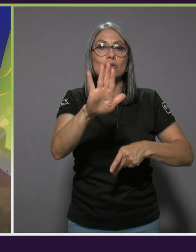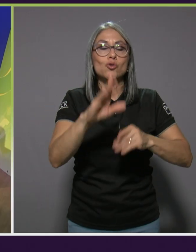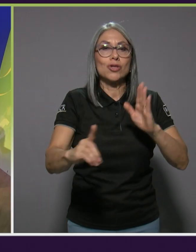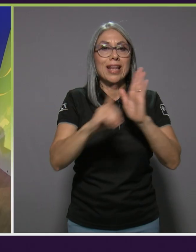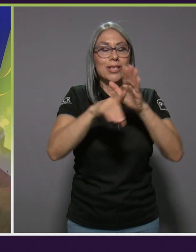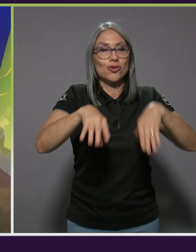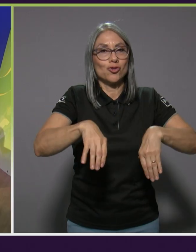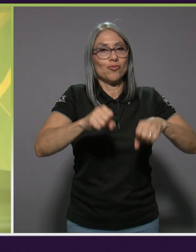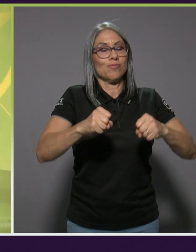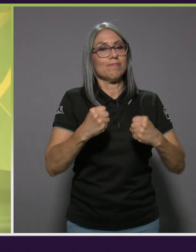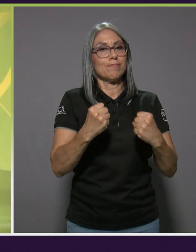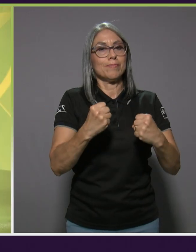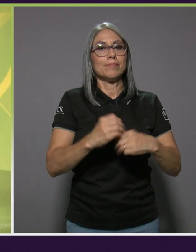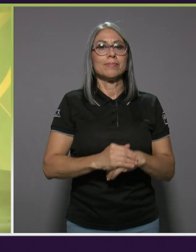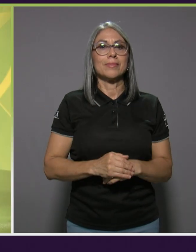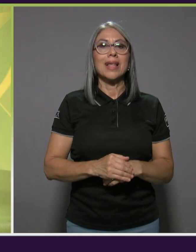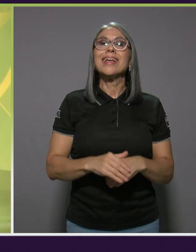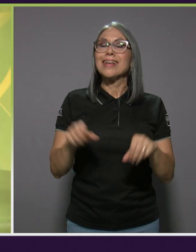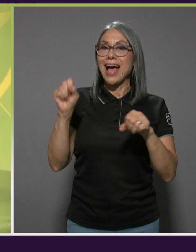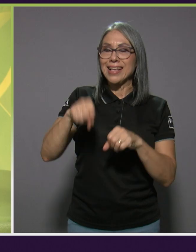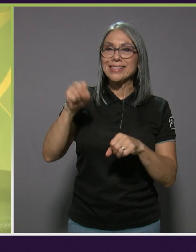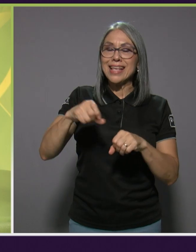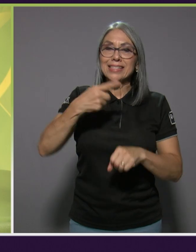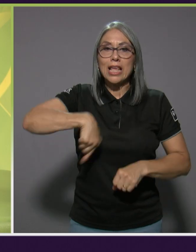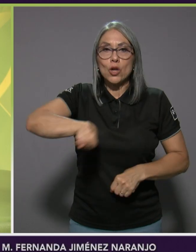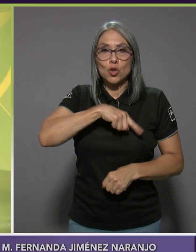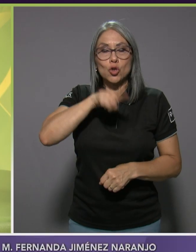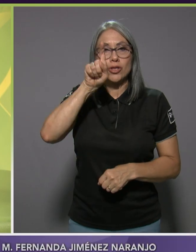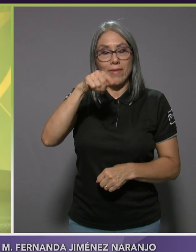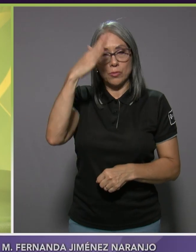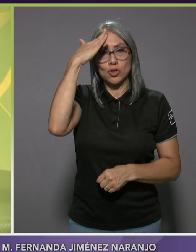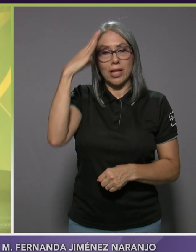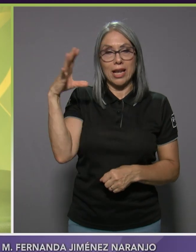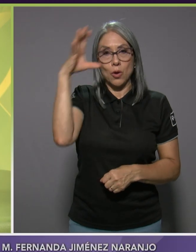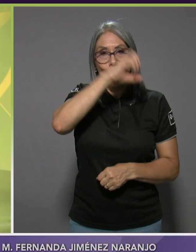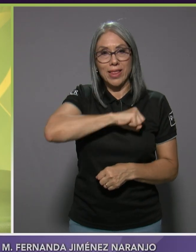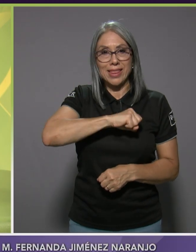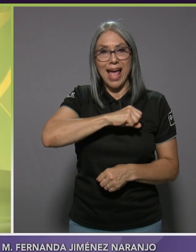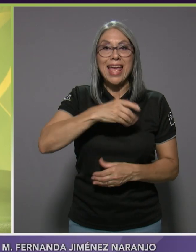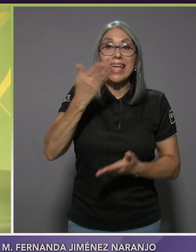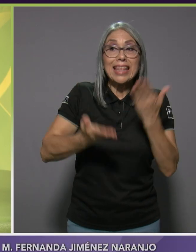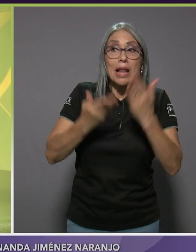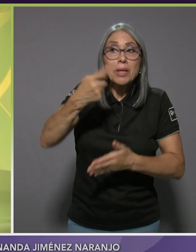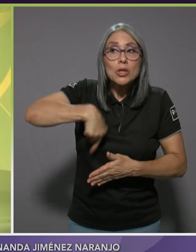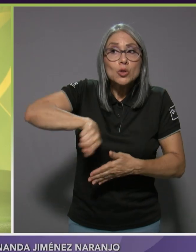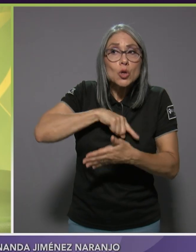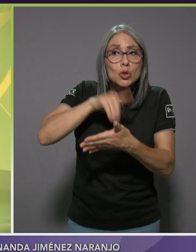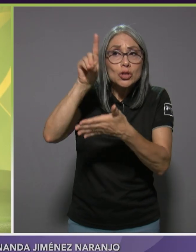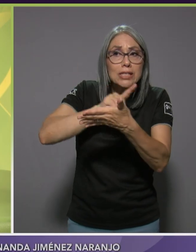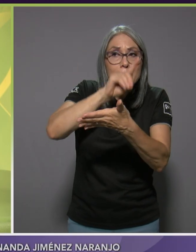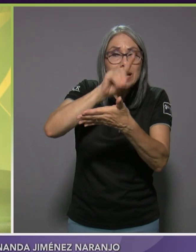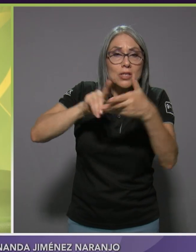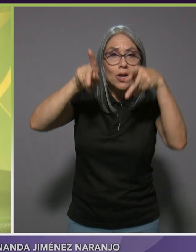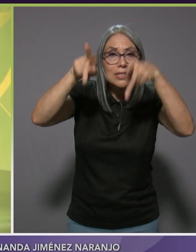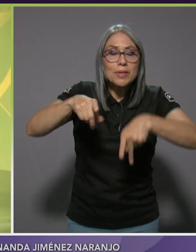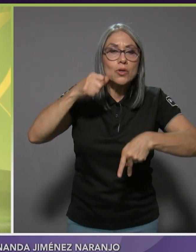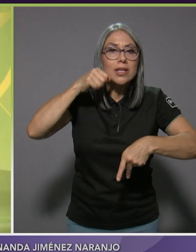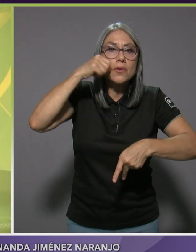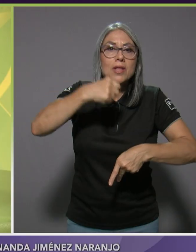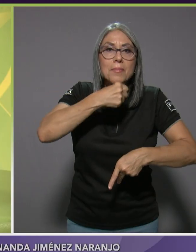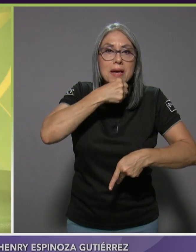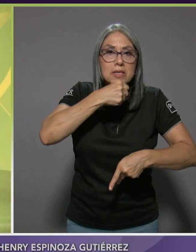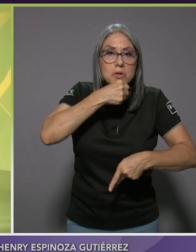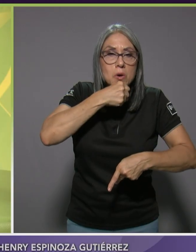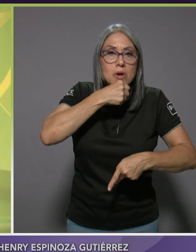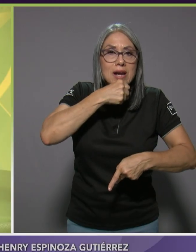y tenemos que tener en cuenta también y ser conscientes de que podemos tener conductas etaristas, ¿verdad?, discriminatorias, que pueden pasar